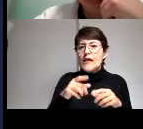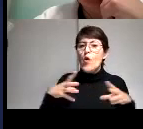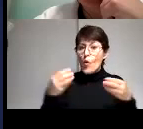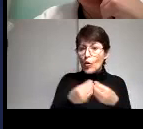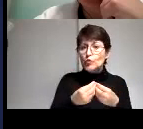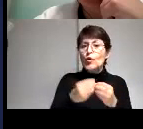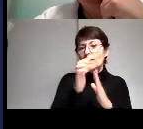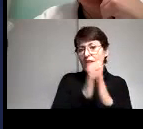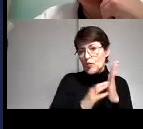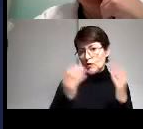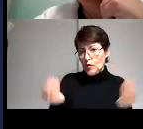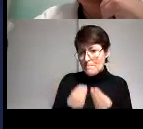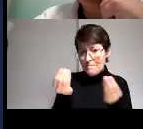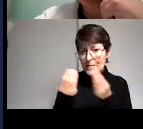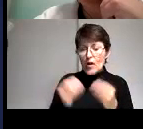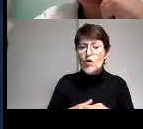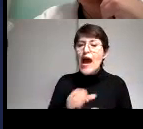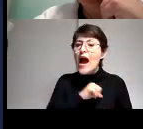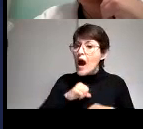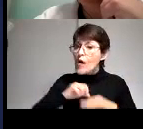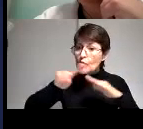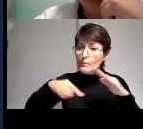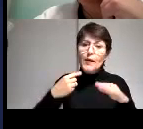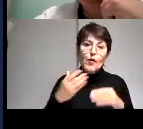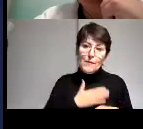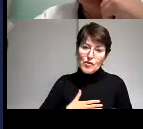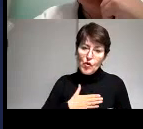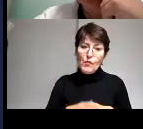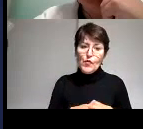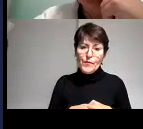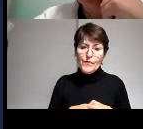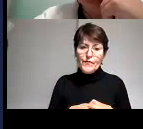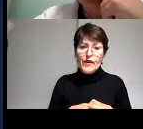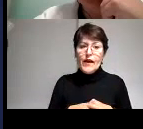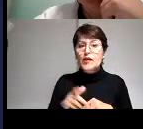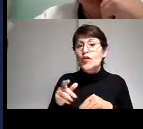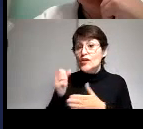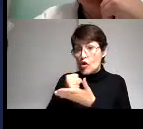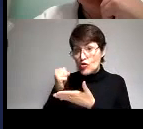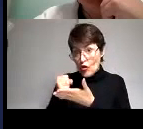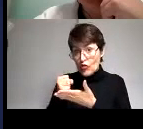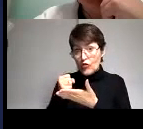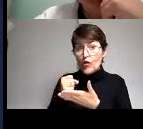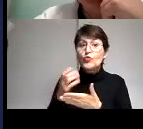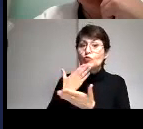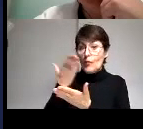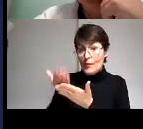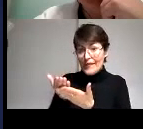más económica y además con el autoenvío es mucho más cómodo. ¿Cómo hacerlo? Bueno, pues contactando a un socio LR, porque si no eres socio no